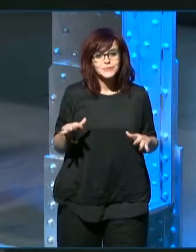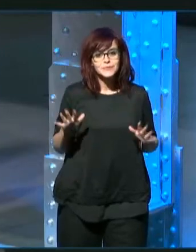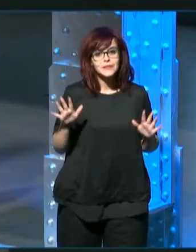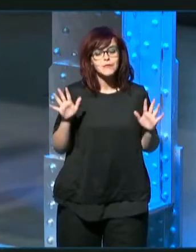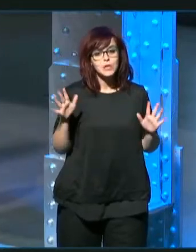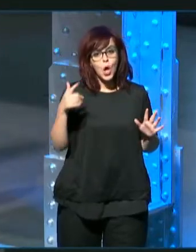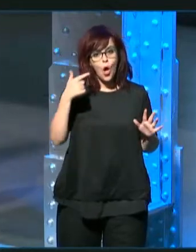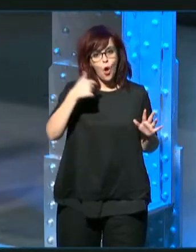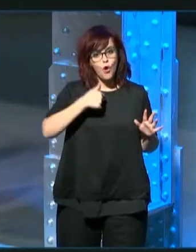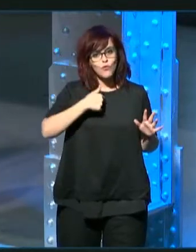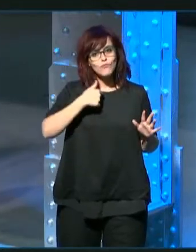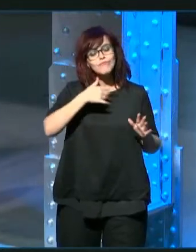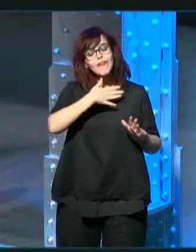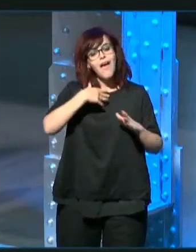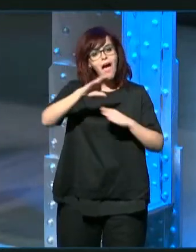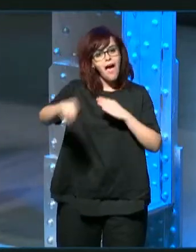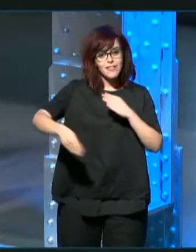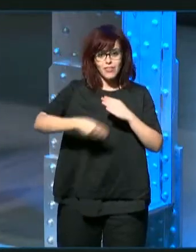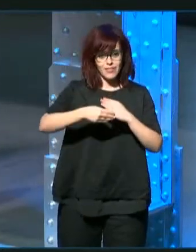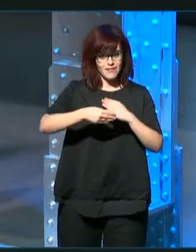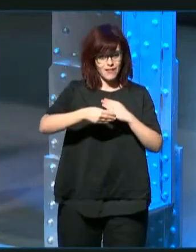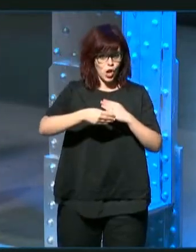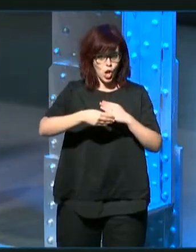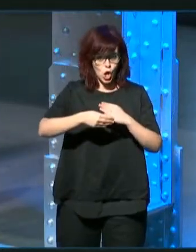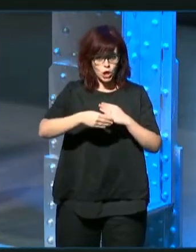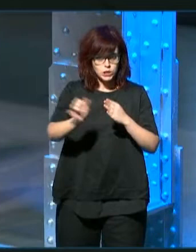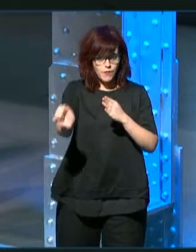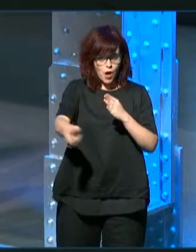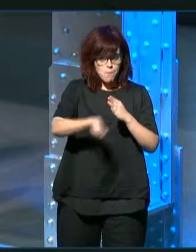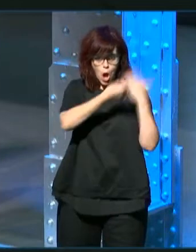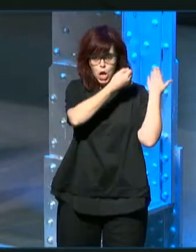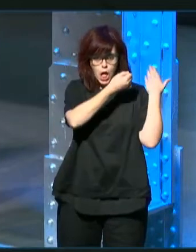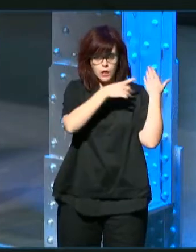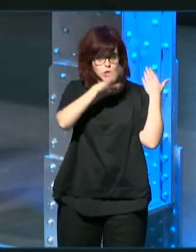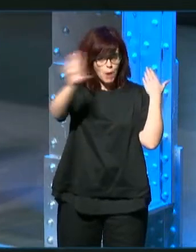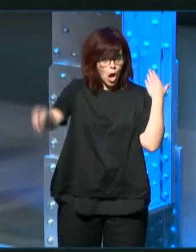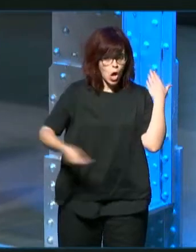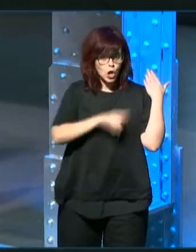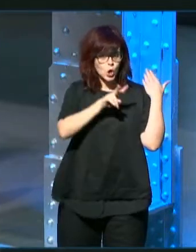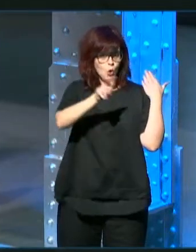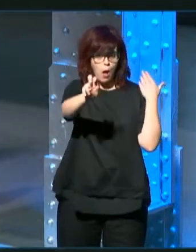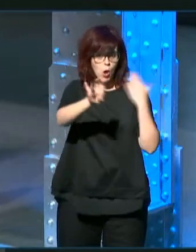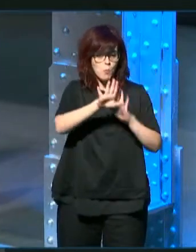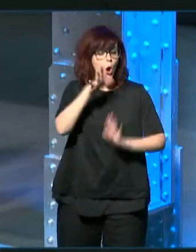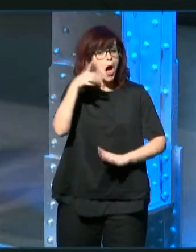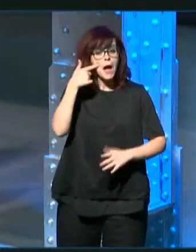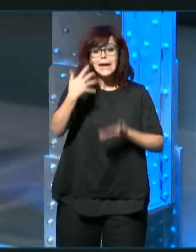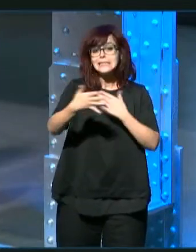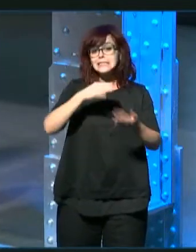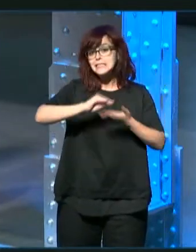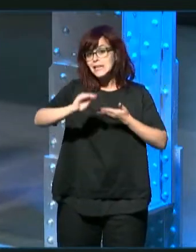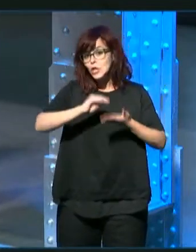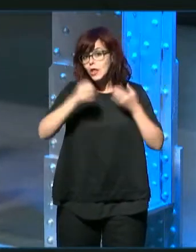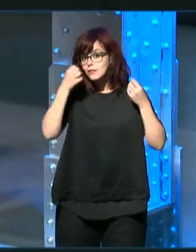Yo no solamente añadiría más cosas, yo borraría todo lo que he dicho y lo diría de otra manera. Esta es la sensación que tengo y así también me va como escritor, ¿no? Que escribo